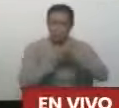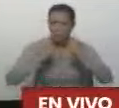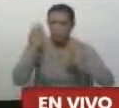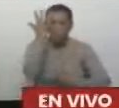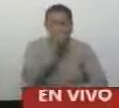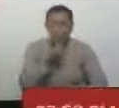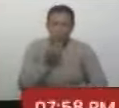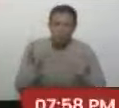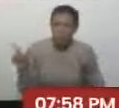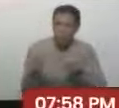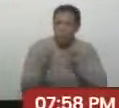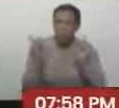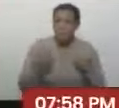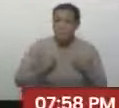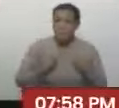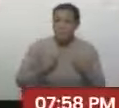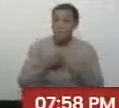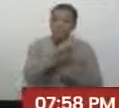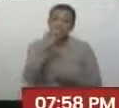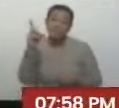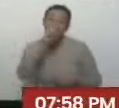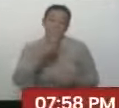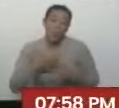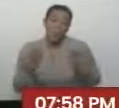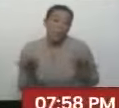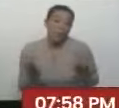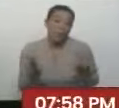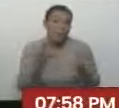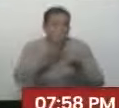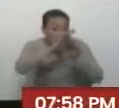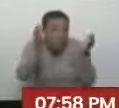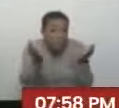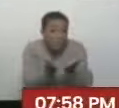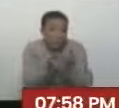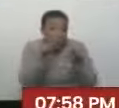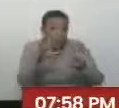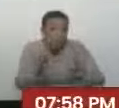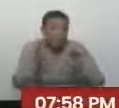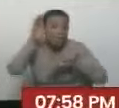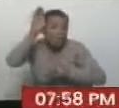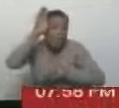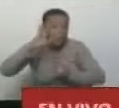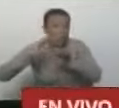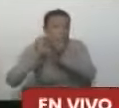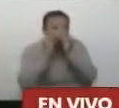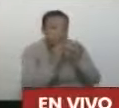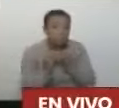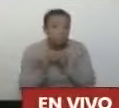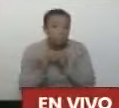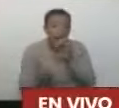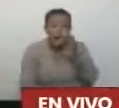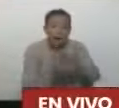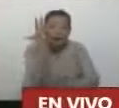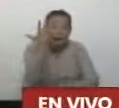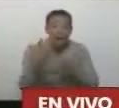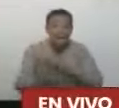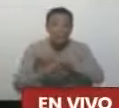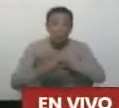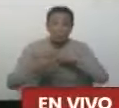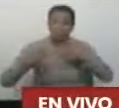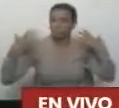joven. Quiero vivir hasta los 100 o más. Pero ese mundo lo van a determinar ustedes. Y lo va a determinar la gran